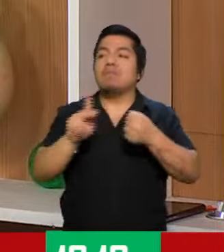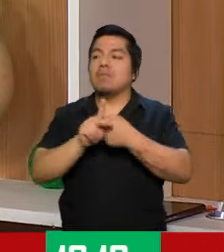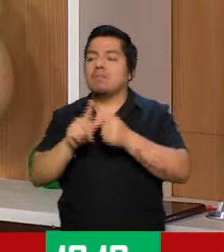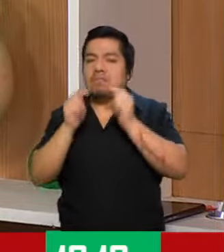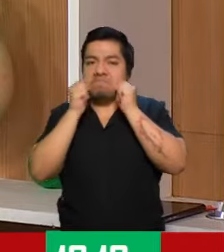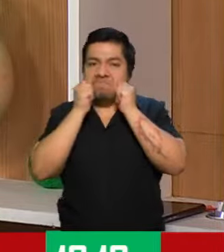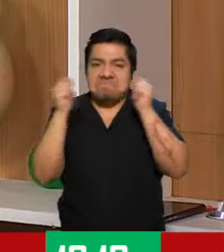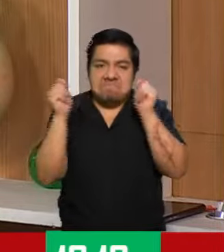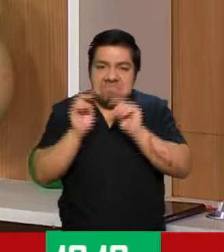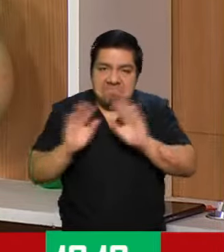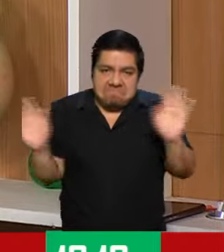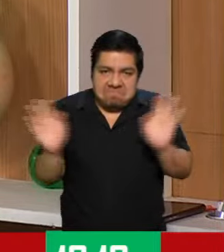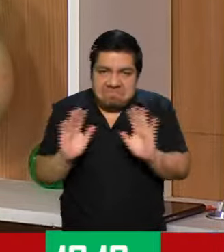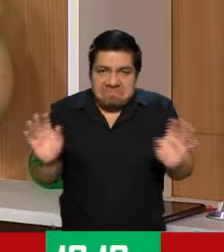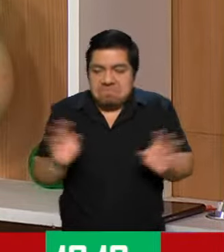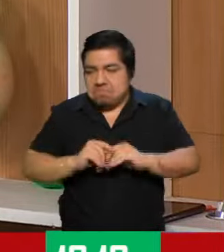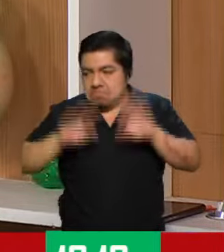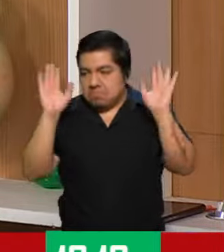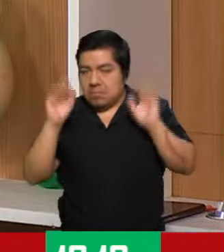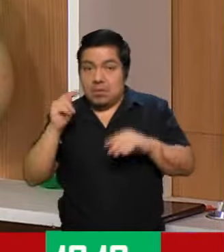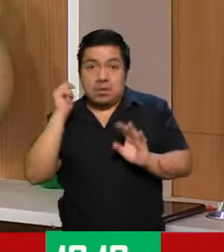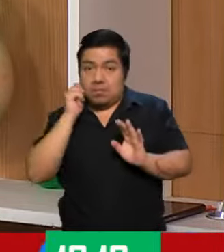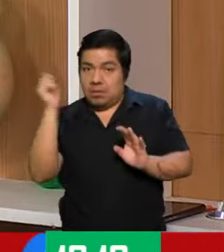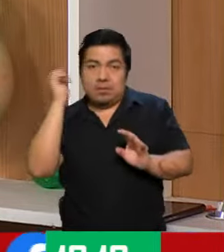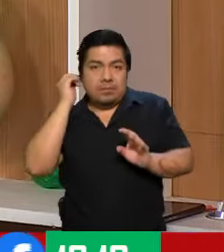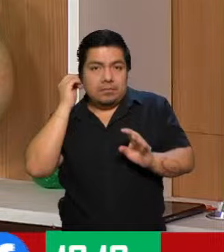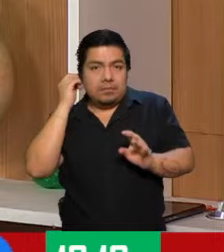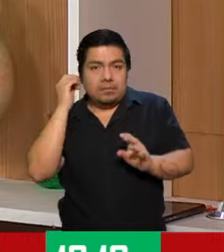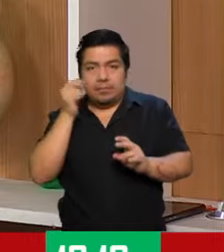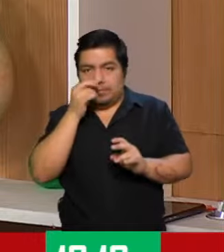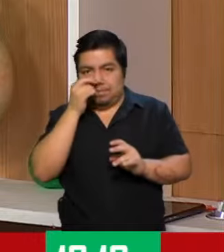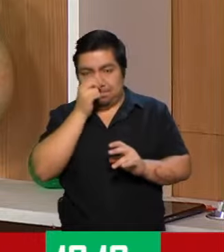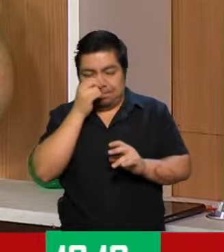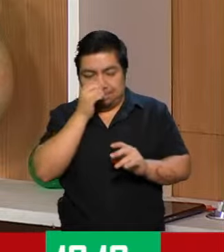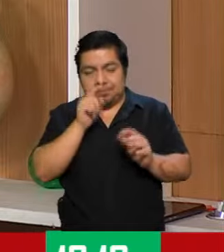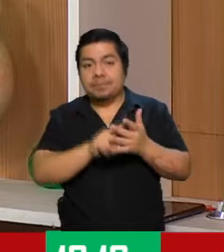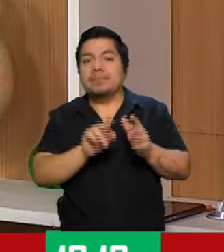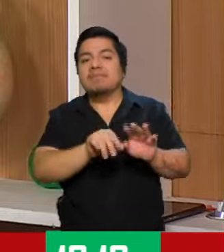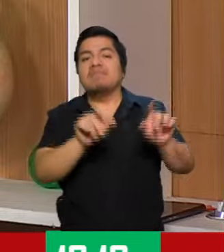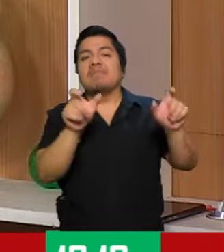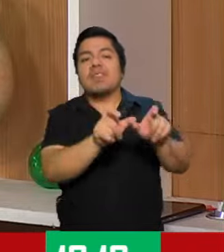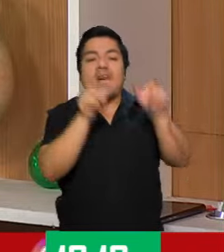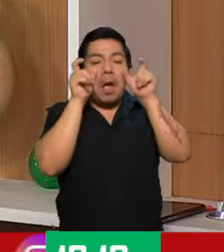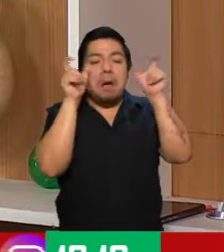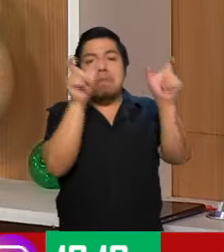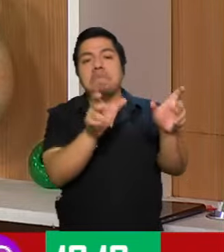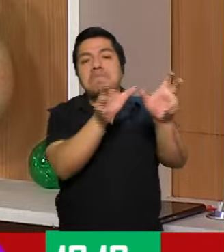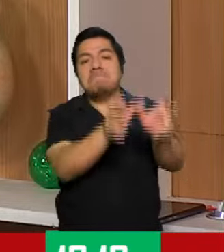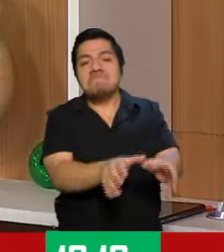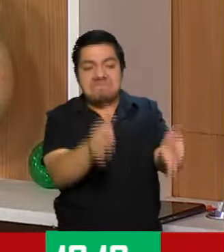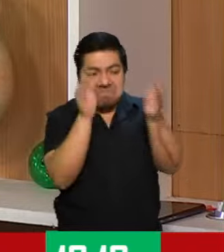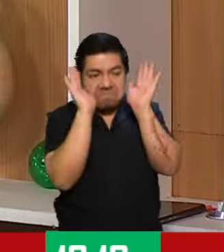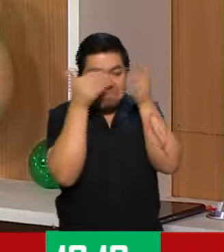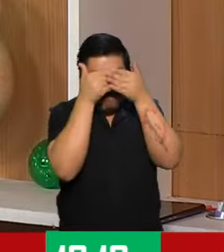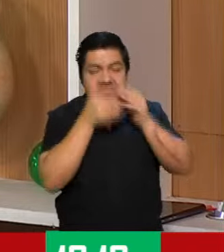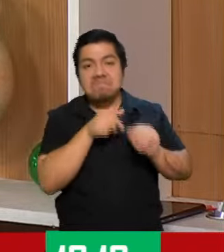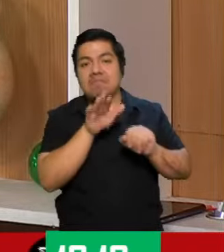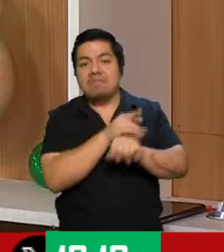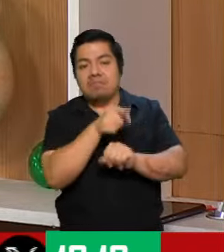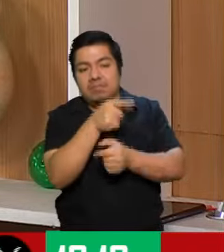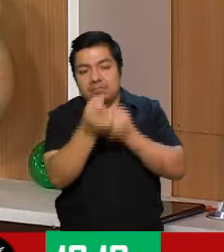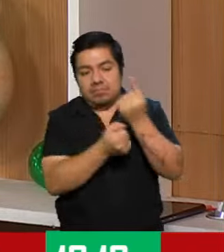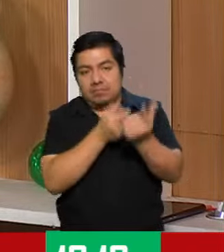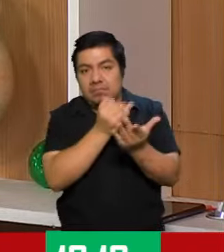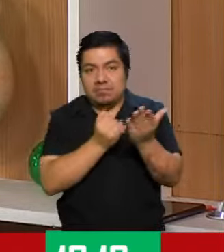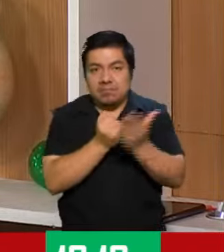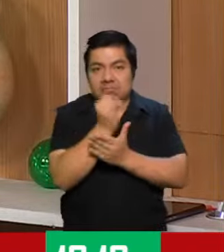Para no caer en discriminaciones, sí, aguas. Es muy fácil estigmatizar a una comunidad entera por las decisiones de unos